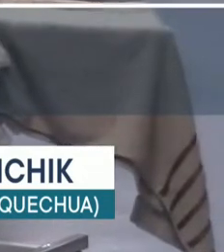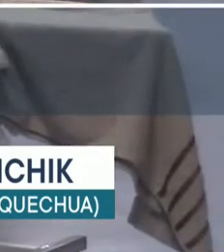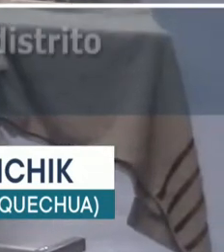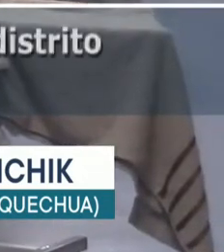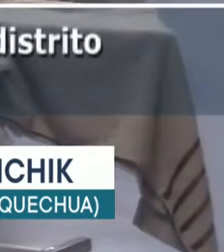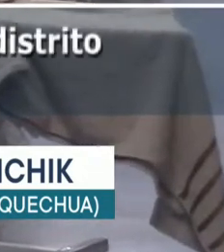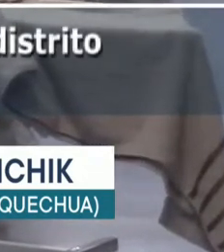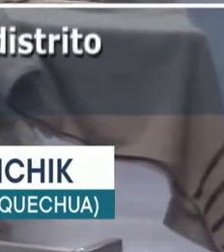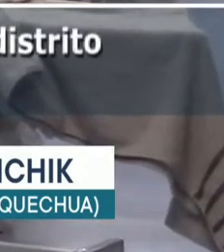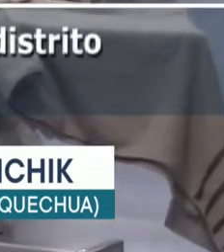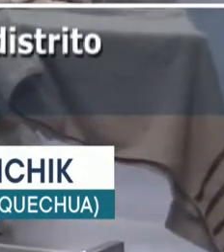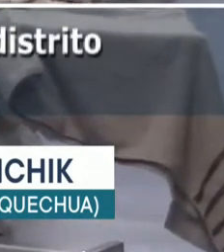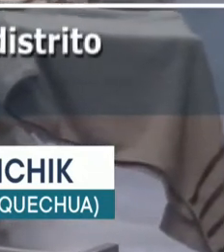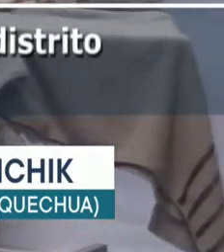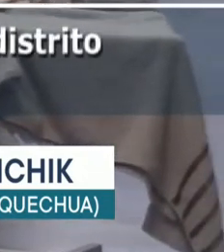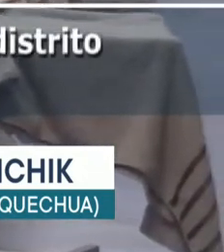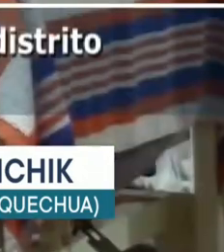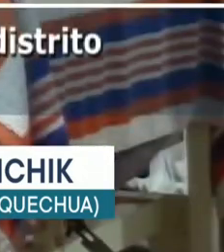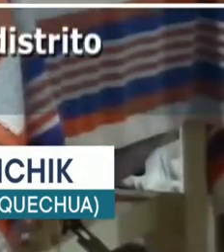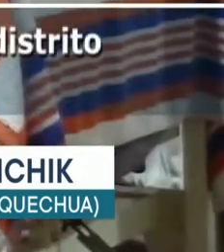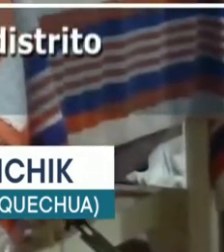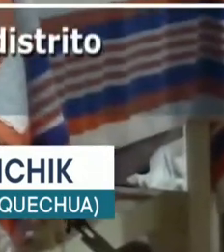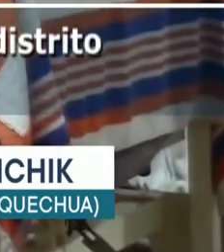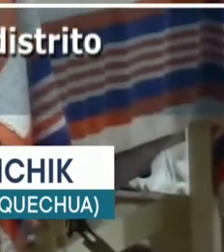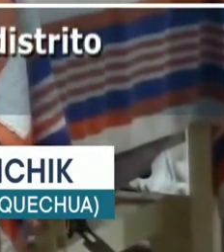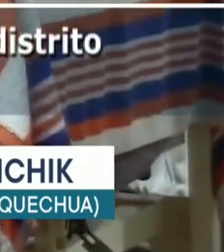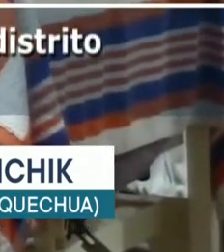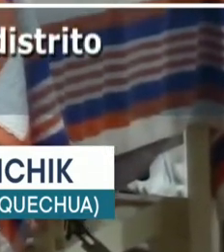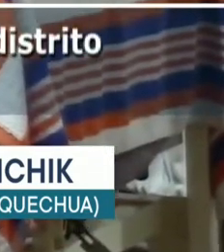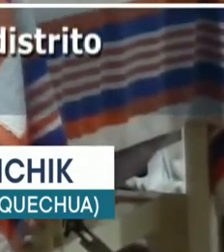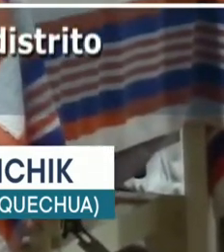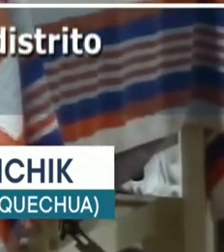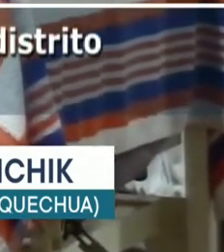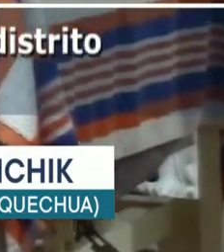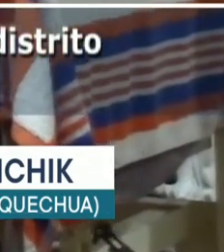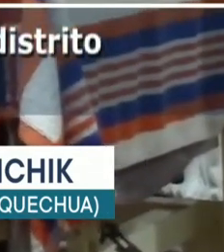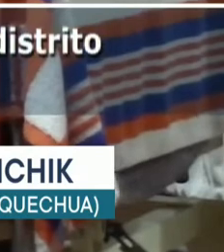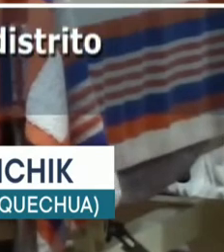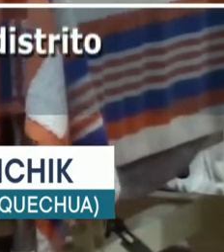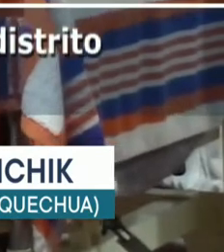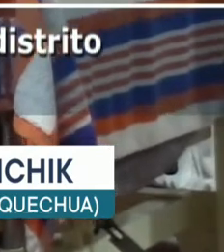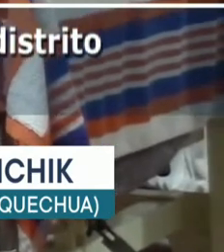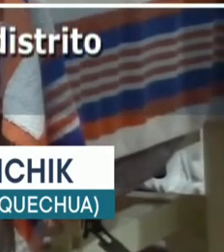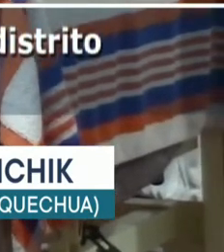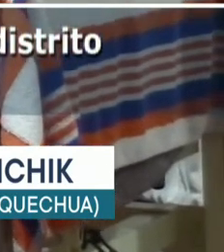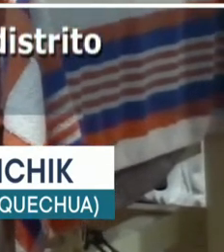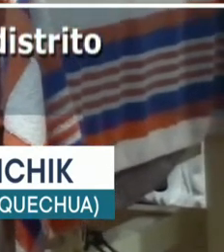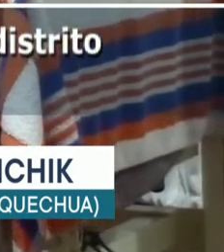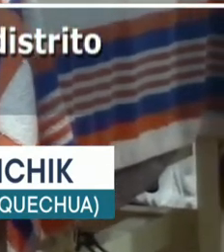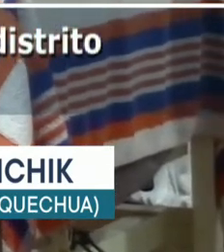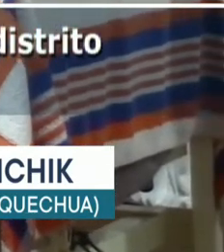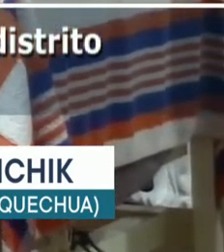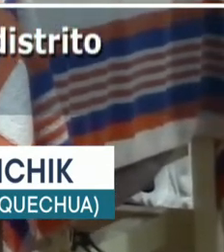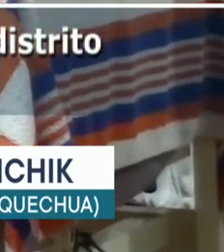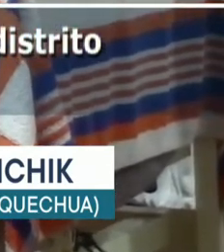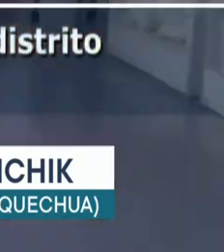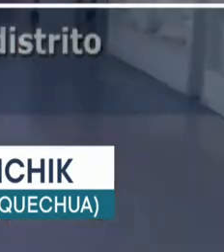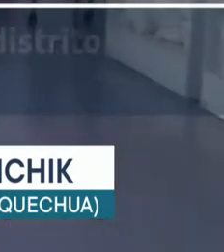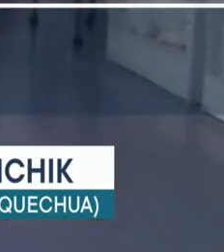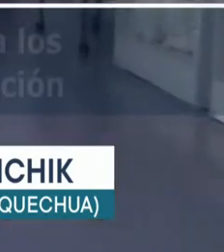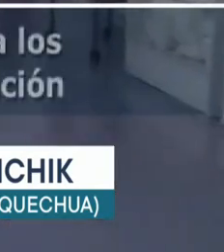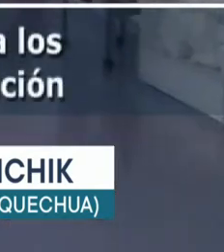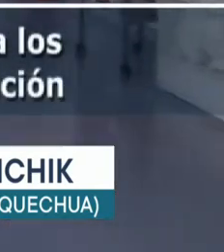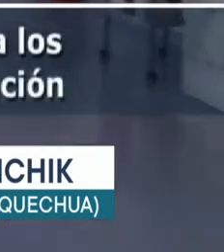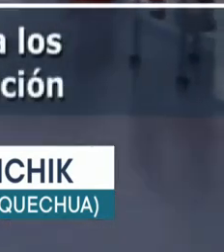unhoy wangrata y garachikun, kay pimentel distrito yaktapi. Kai warmiha husku llaktamansi illasqa kai pisrata ikarachika munman